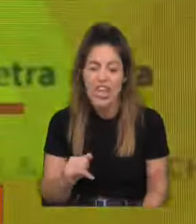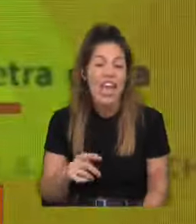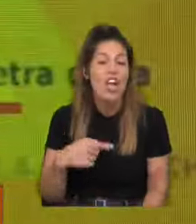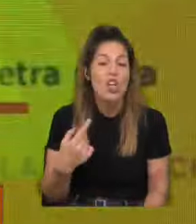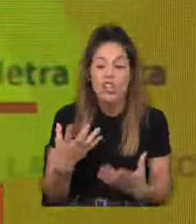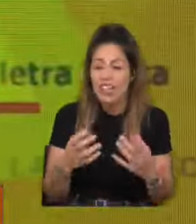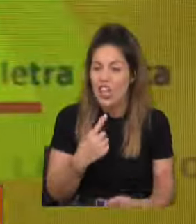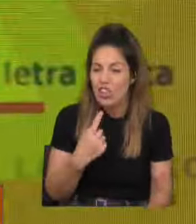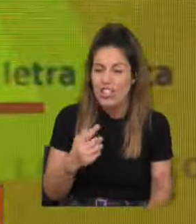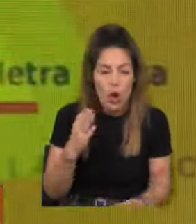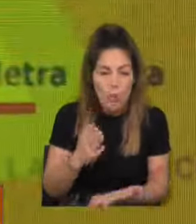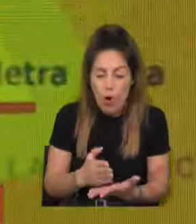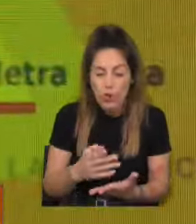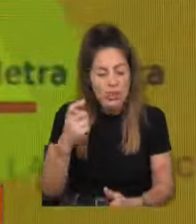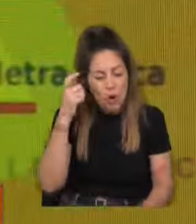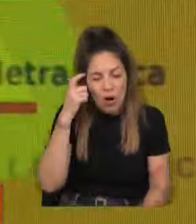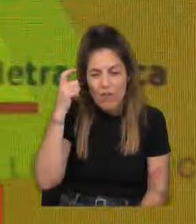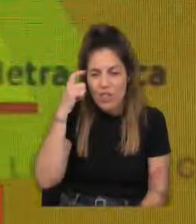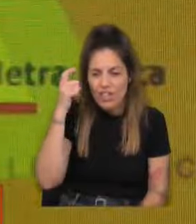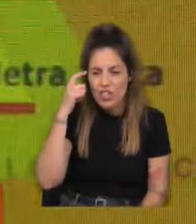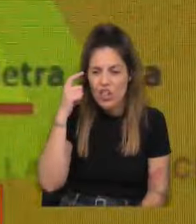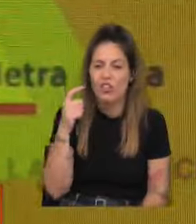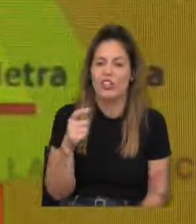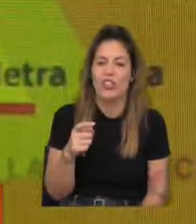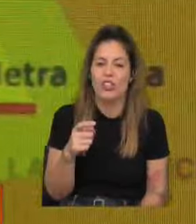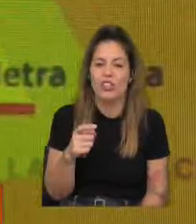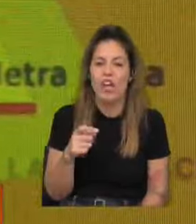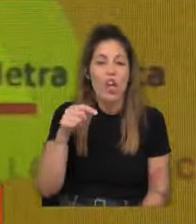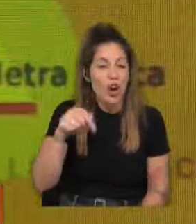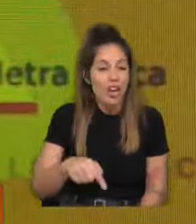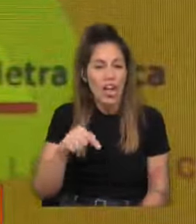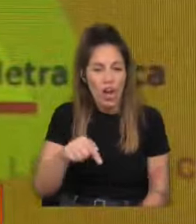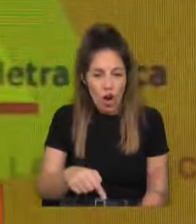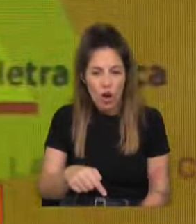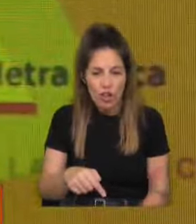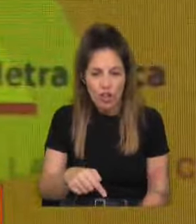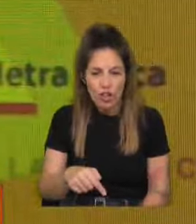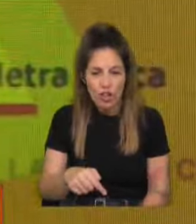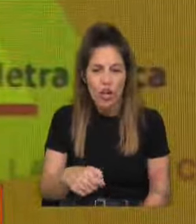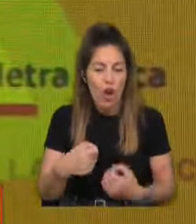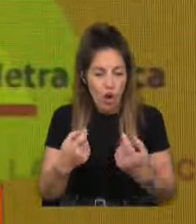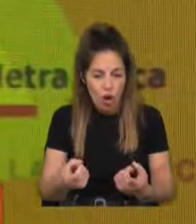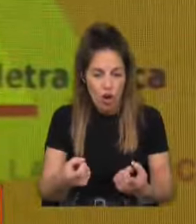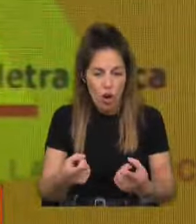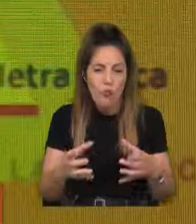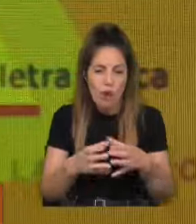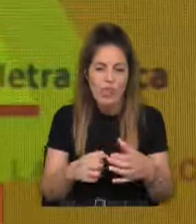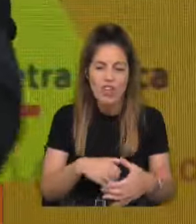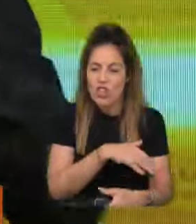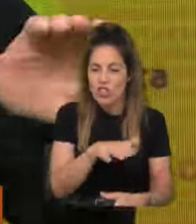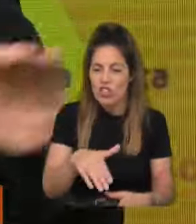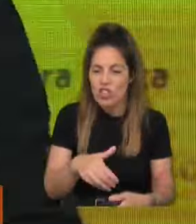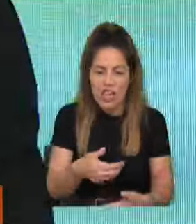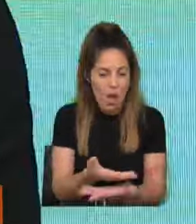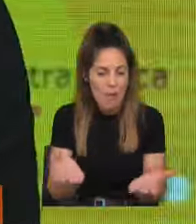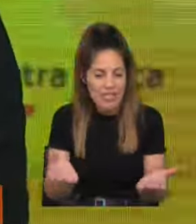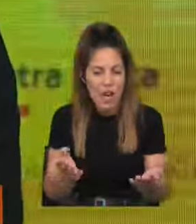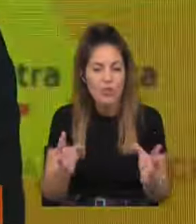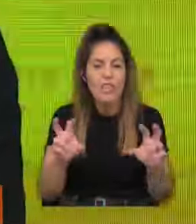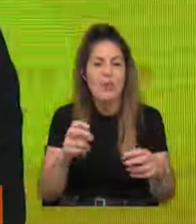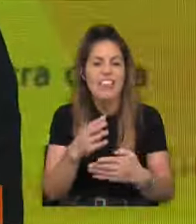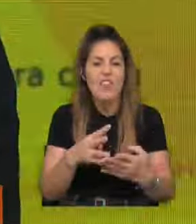que quiero decir como última reflexión es que lo que hoy colocó el movimiento social arriba de la mesa es una propuesta de transversalidad política